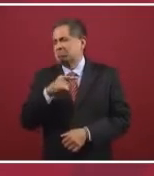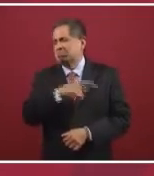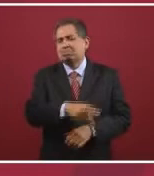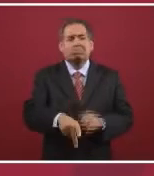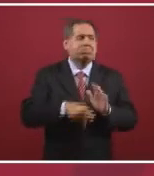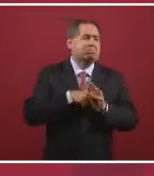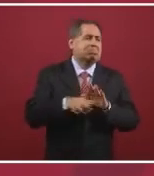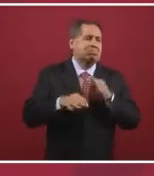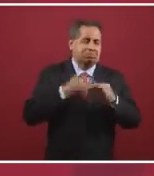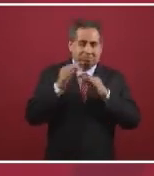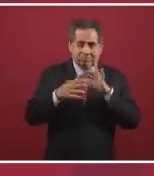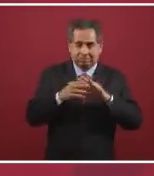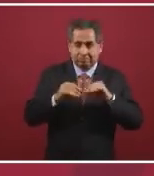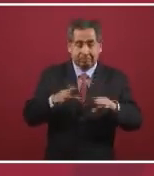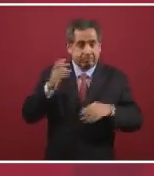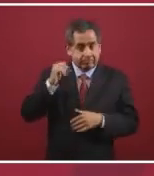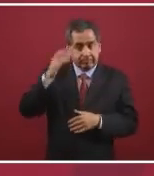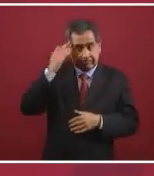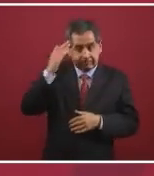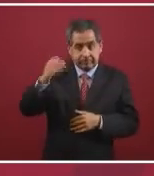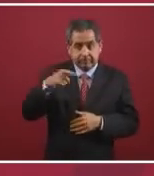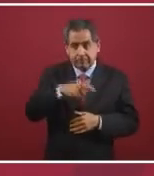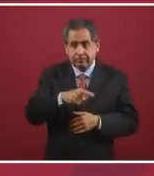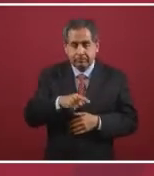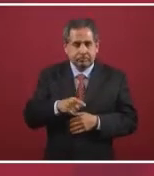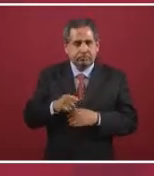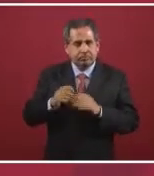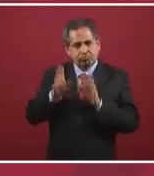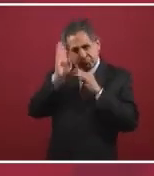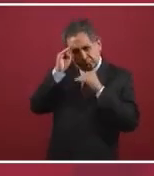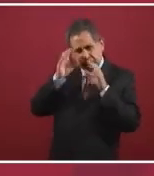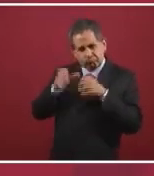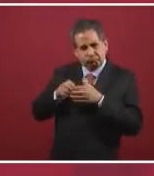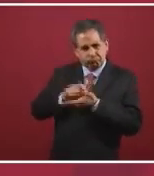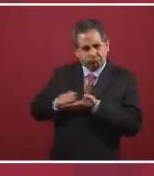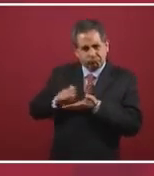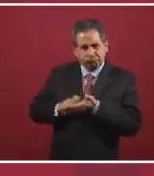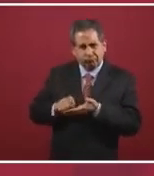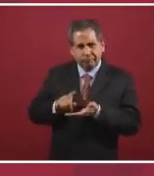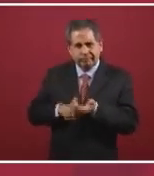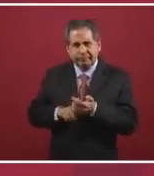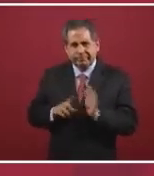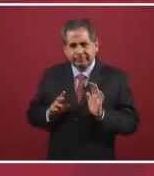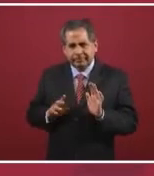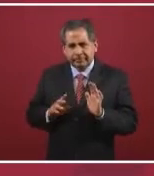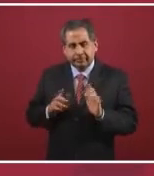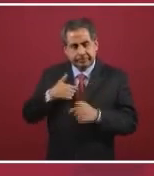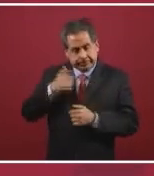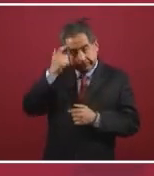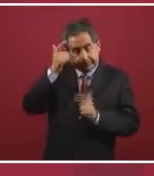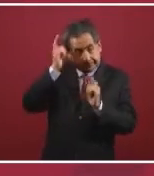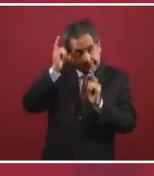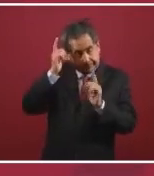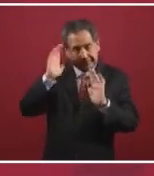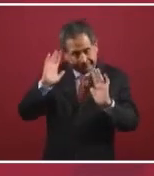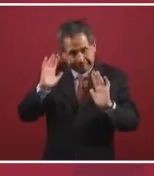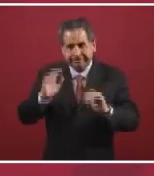periodista que en ese entonces era conservador. Por eso yo nunca pierdo las esperanzas.